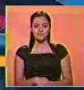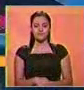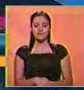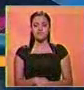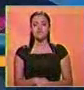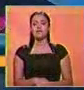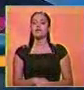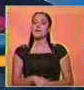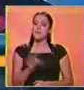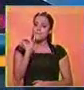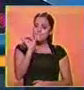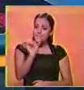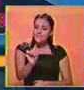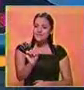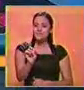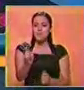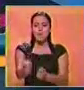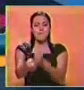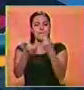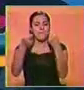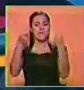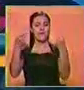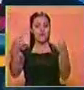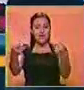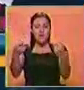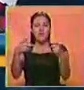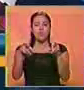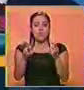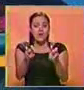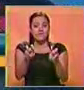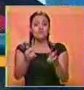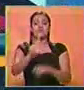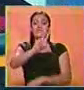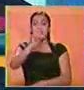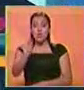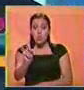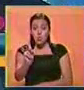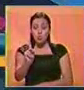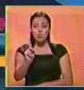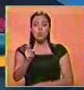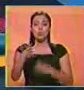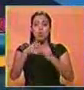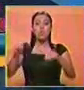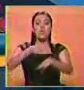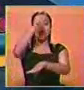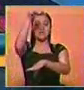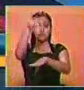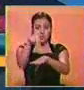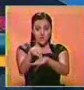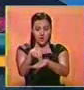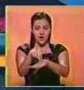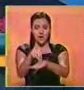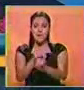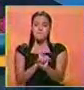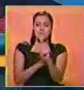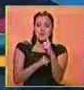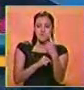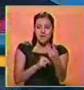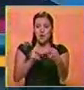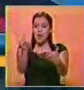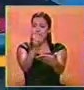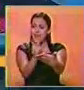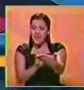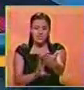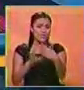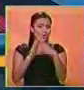Que Panorama es el segundo periódico de circulación nacional y el primero en lectoría en